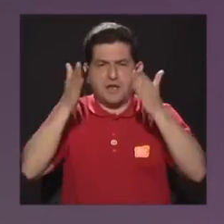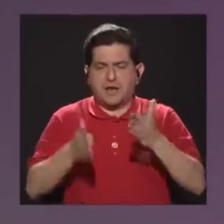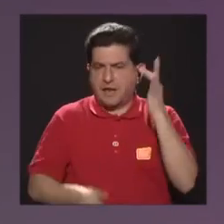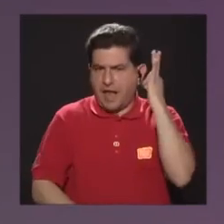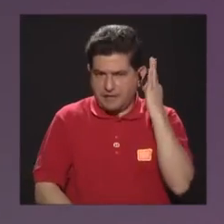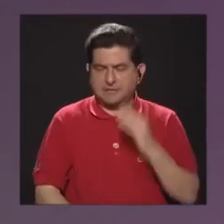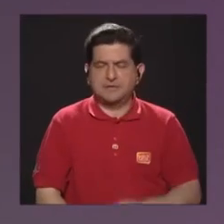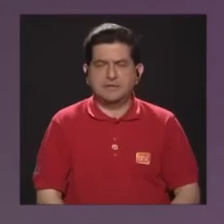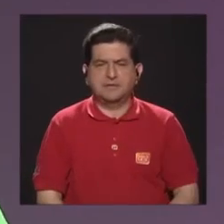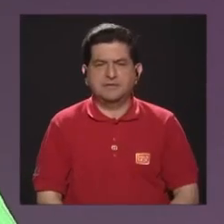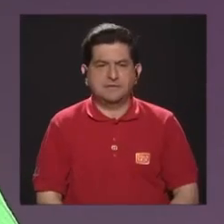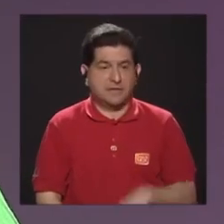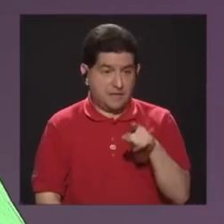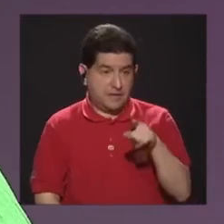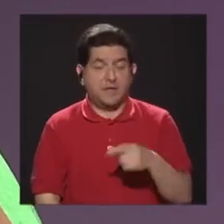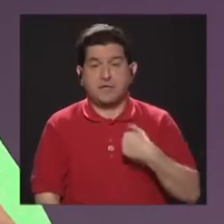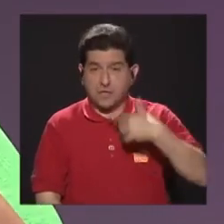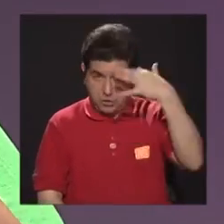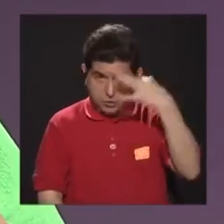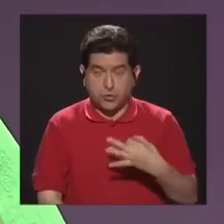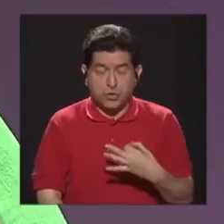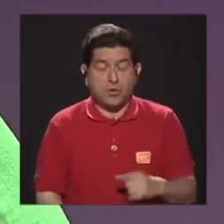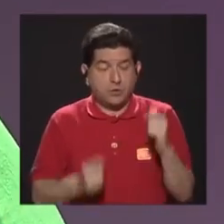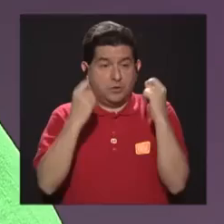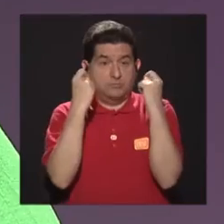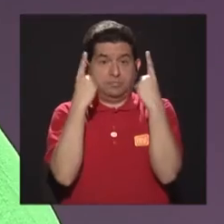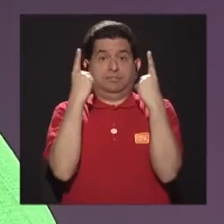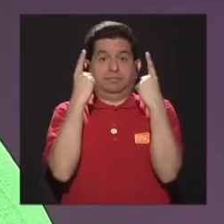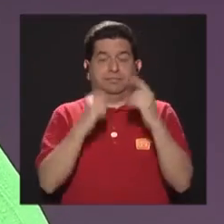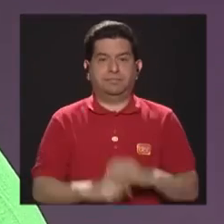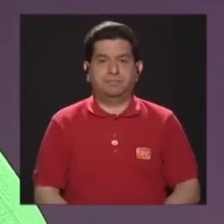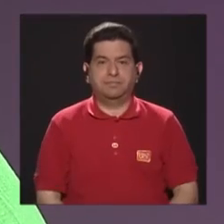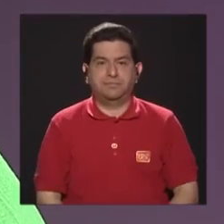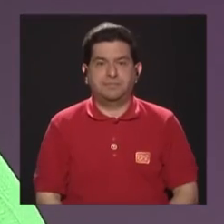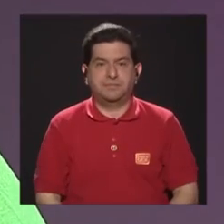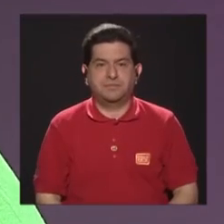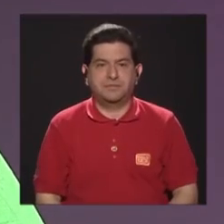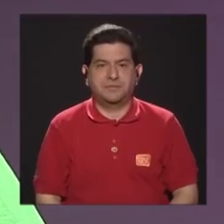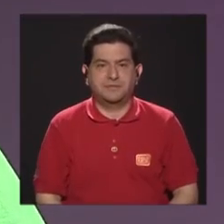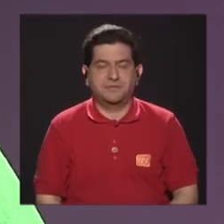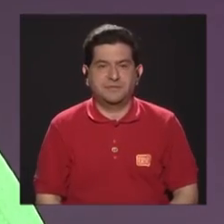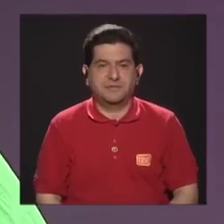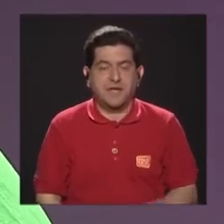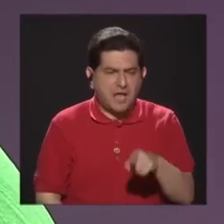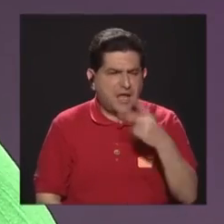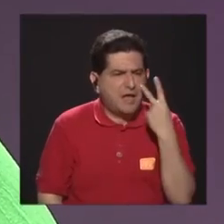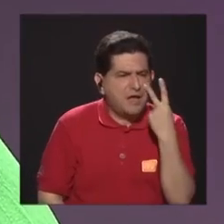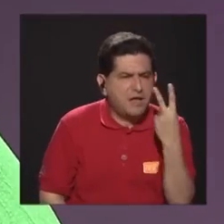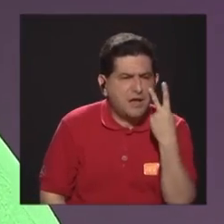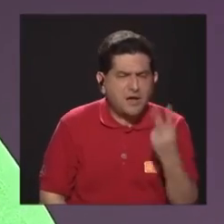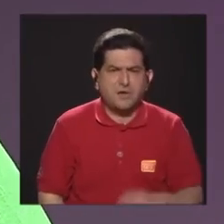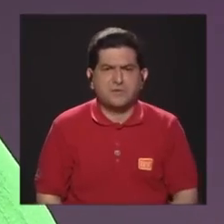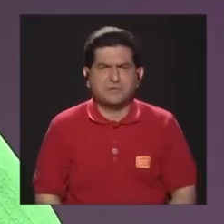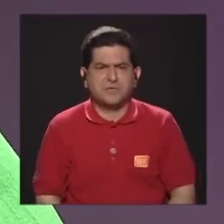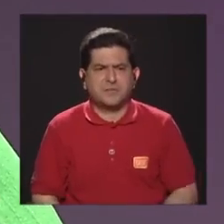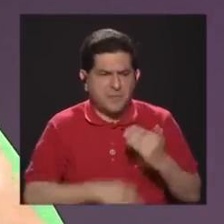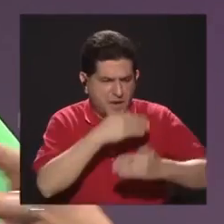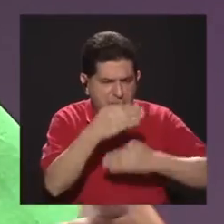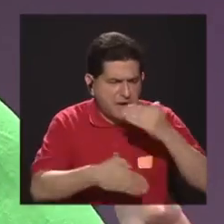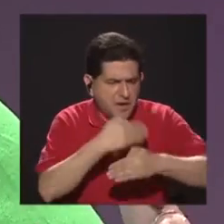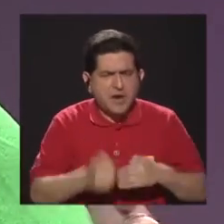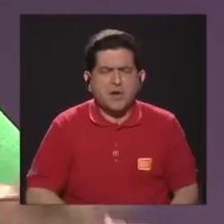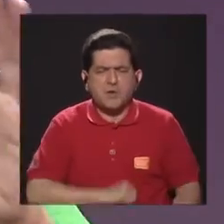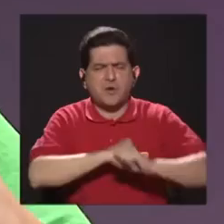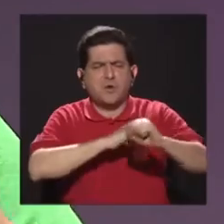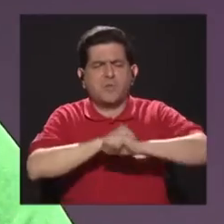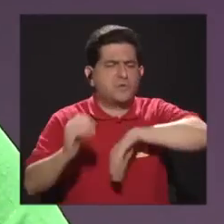mujer y fue, para mí fue impresionante, porque ella veía cuando íbamos a los procesos de campaña cómo